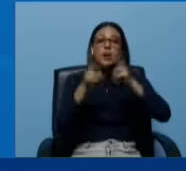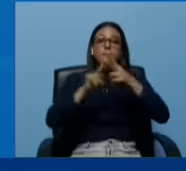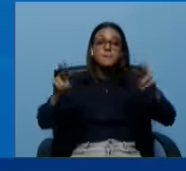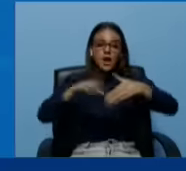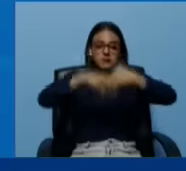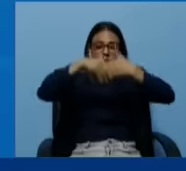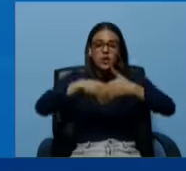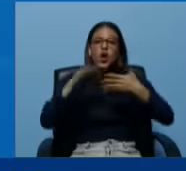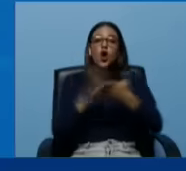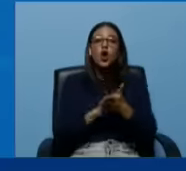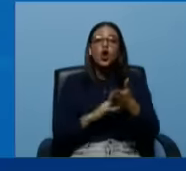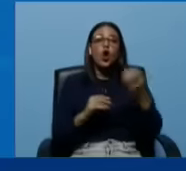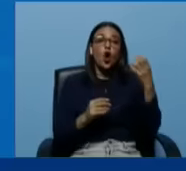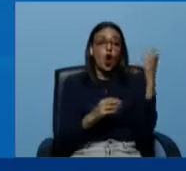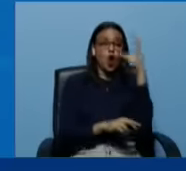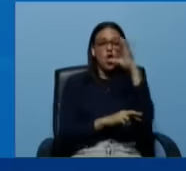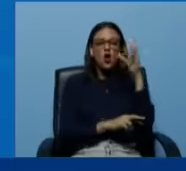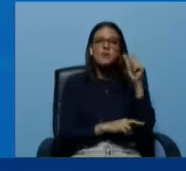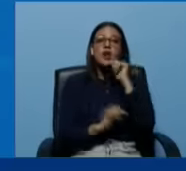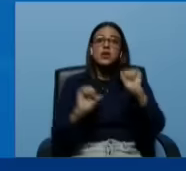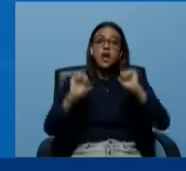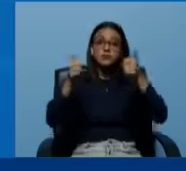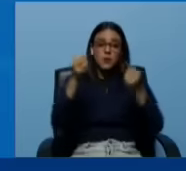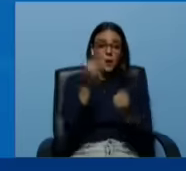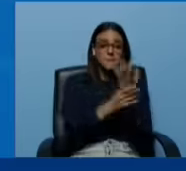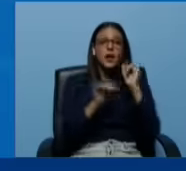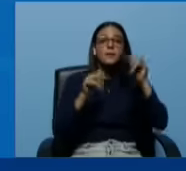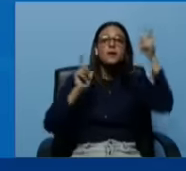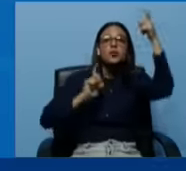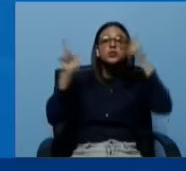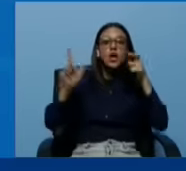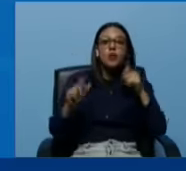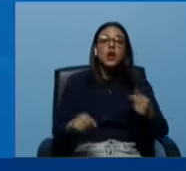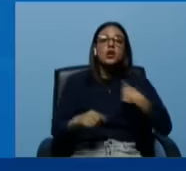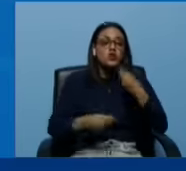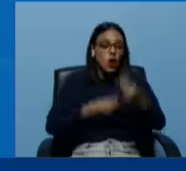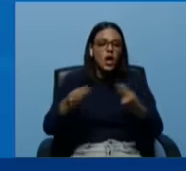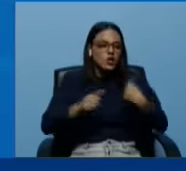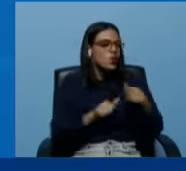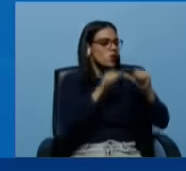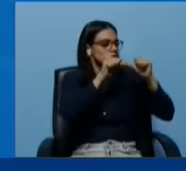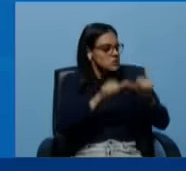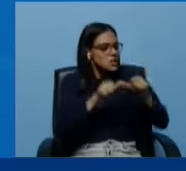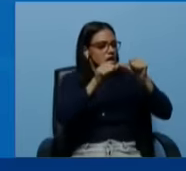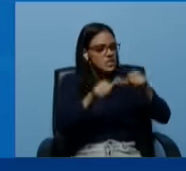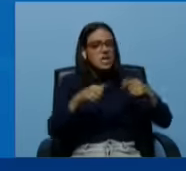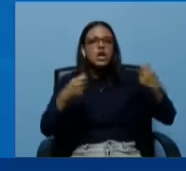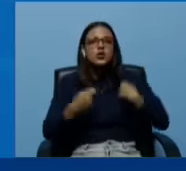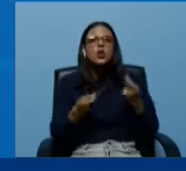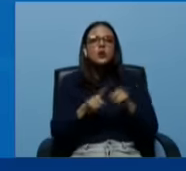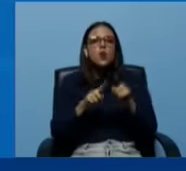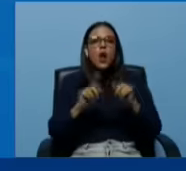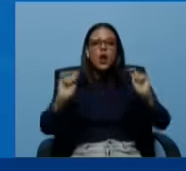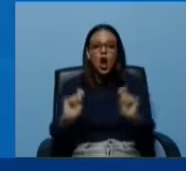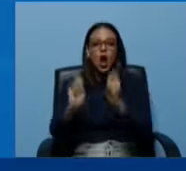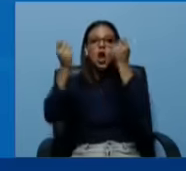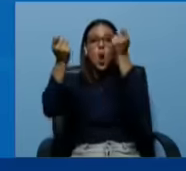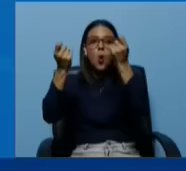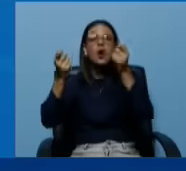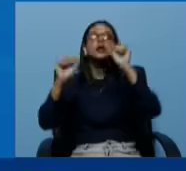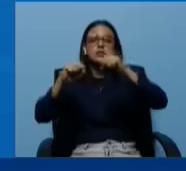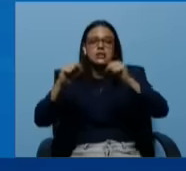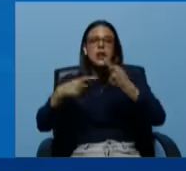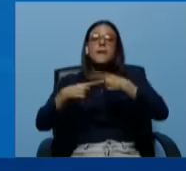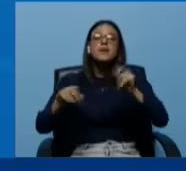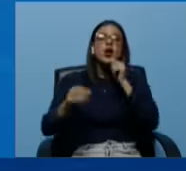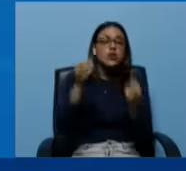fui yo. Yo lo que hice es continuarlo y lo concluí. Exitosamente lo concluimos. Y nunca, ni